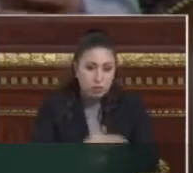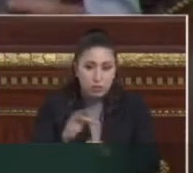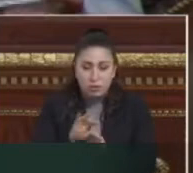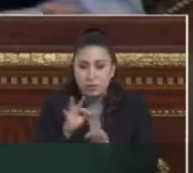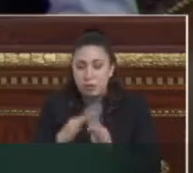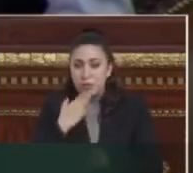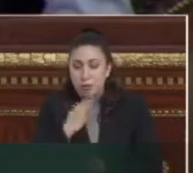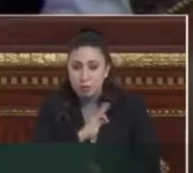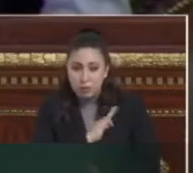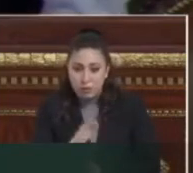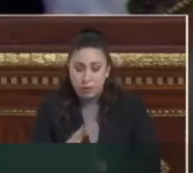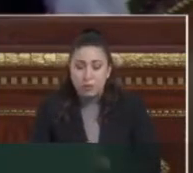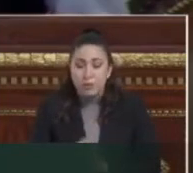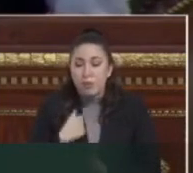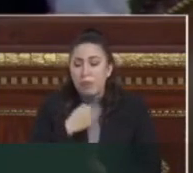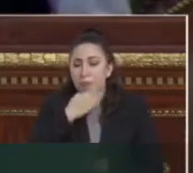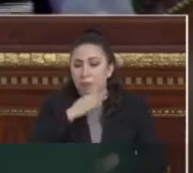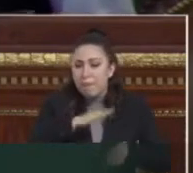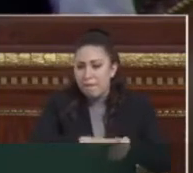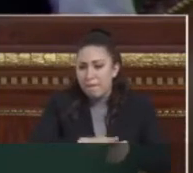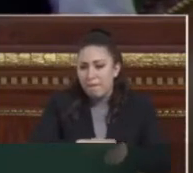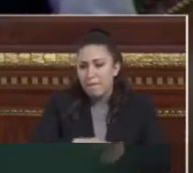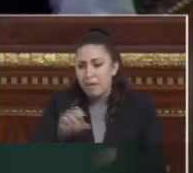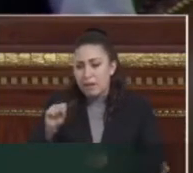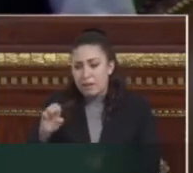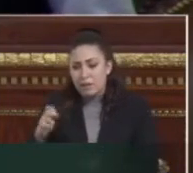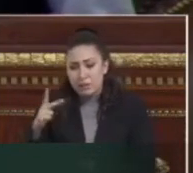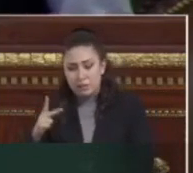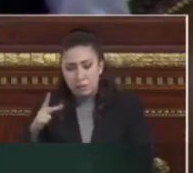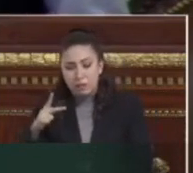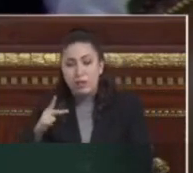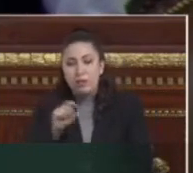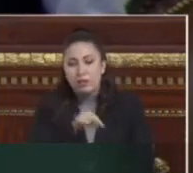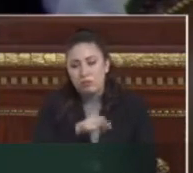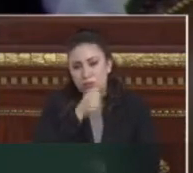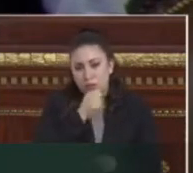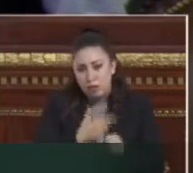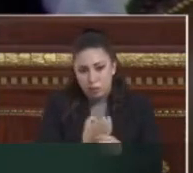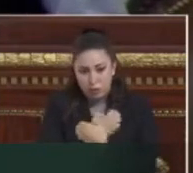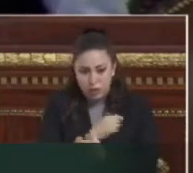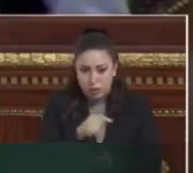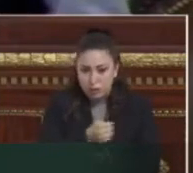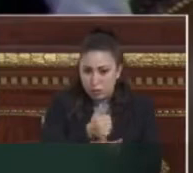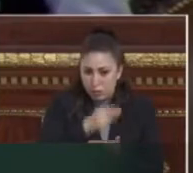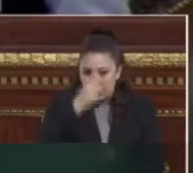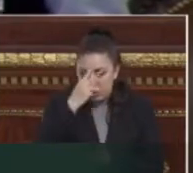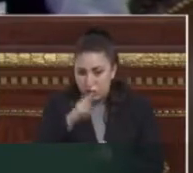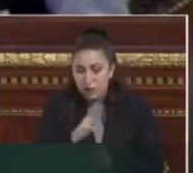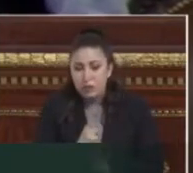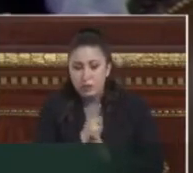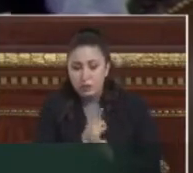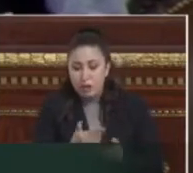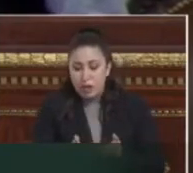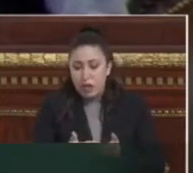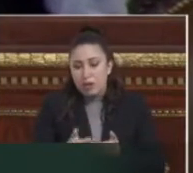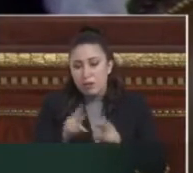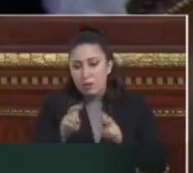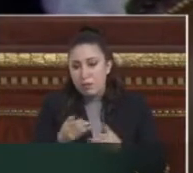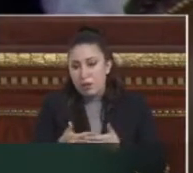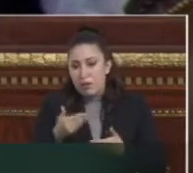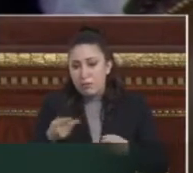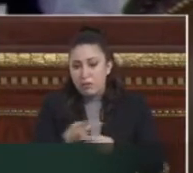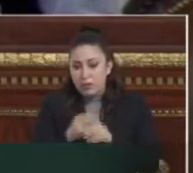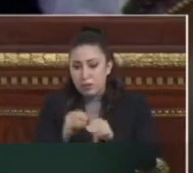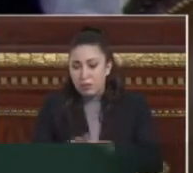servicios. La iniciativa busca incluir una definición de turismo accesible conforme a la literatura y recomendaciones internacionales, señalar